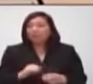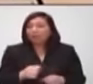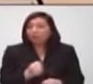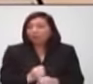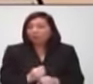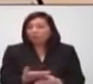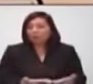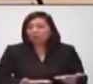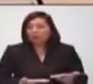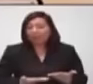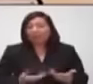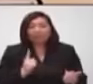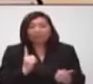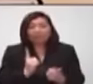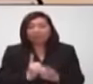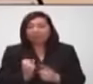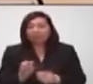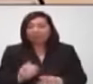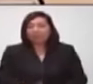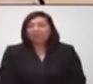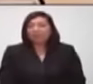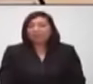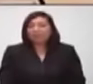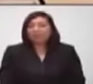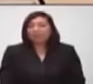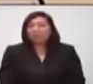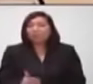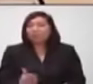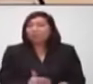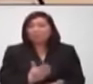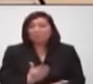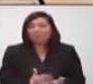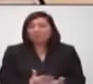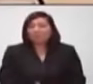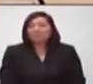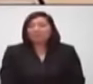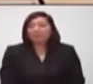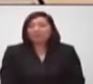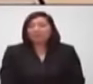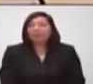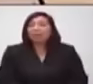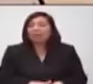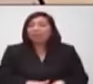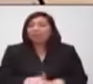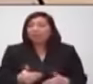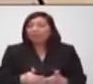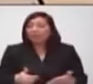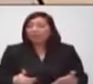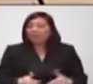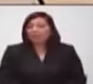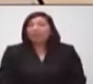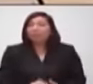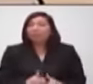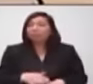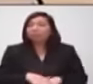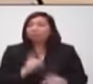los procesos de diagnóstico, trato directo y reubicación. Esas fueron las causales por las cuales la gestión anterior, a través